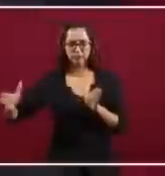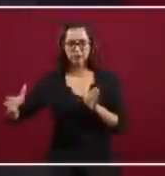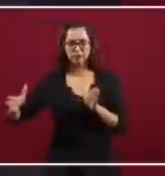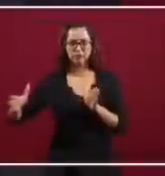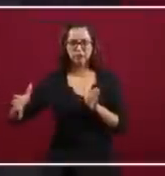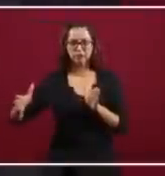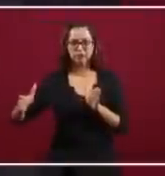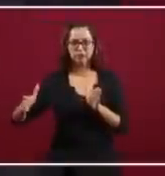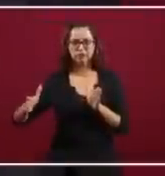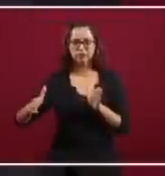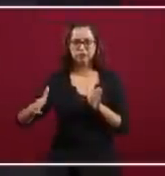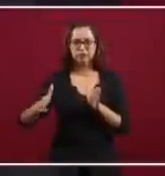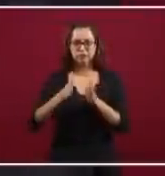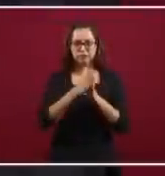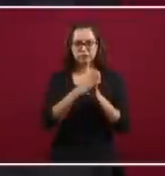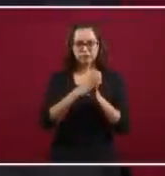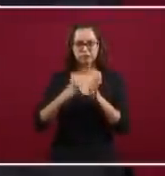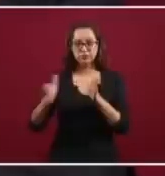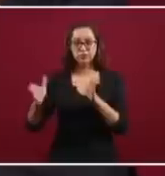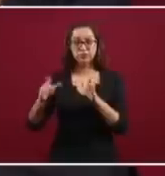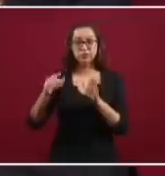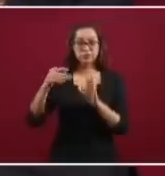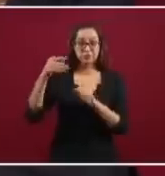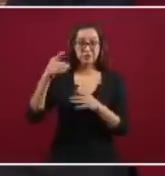Esa es la tendencia.